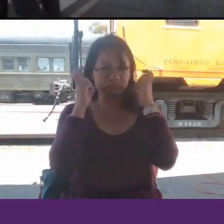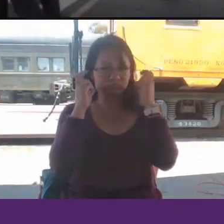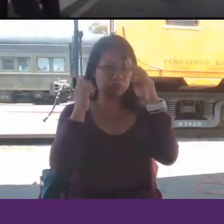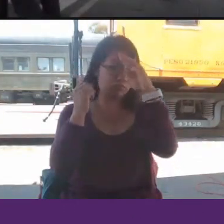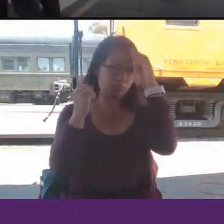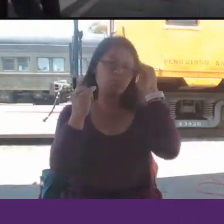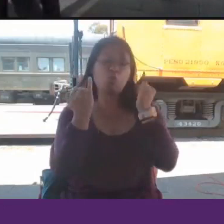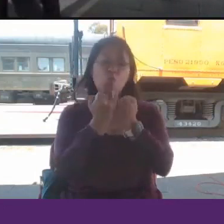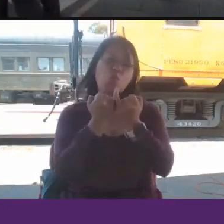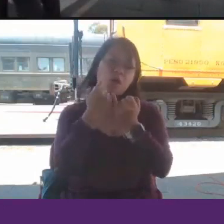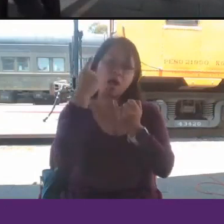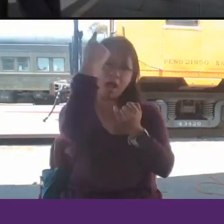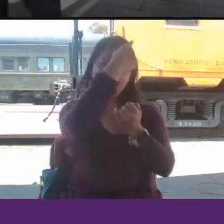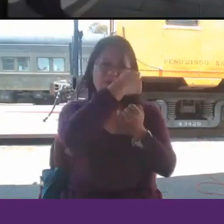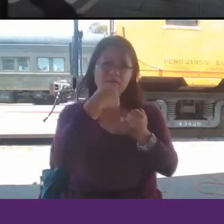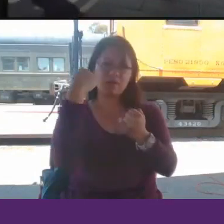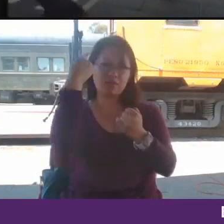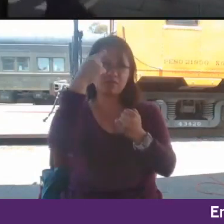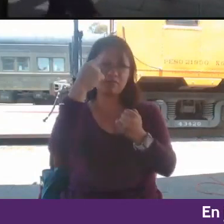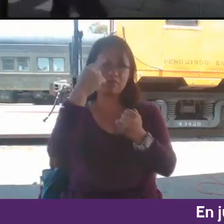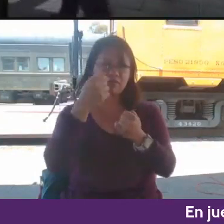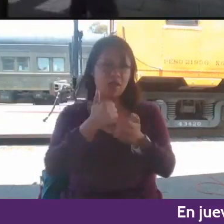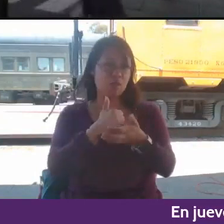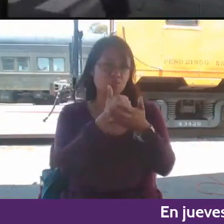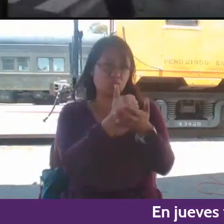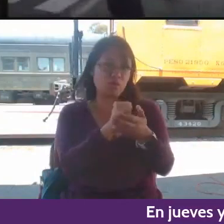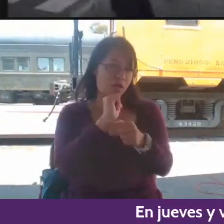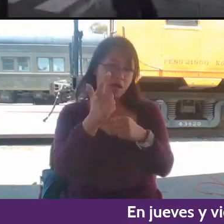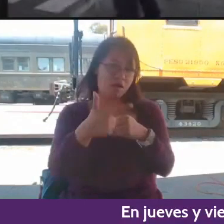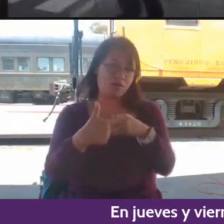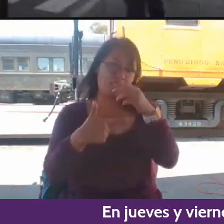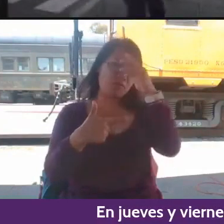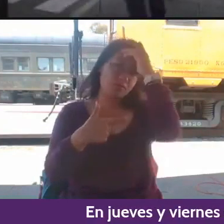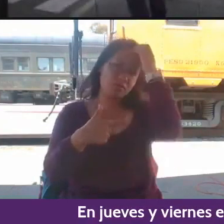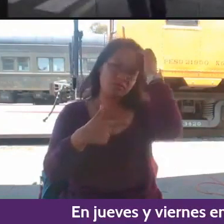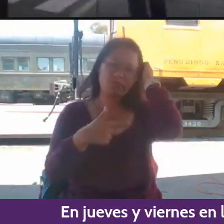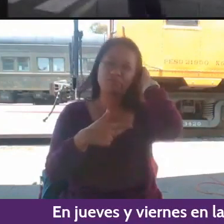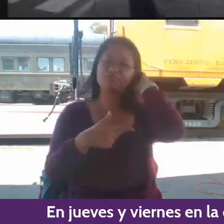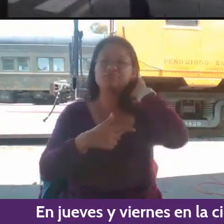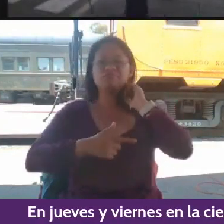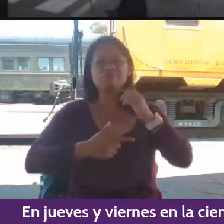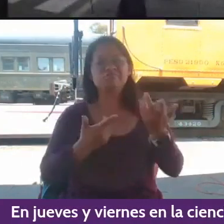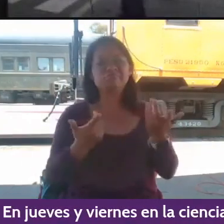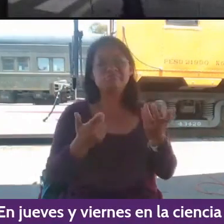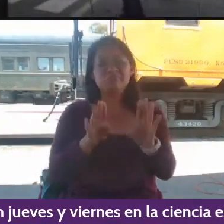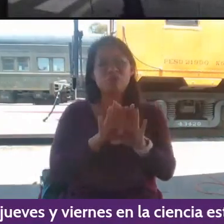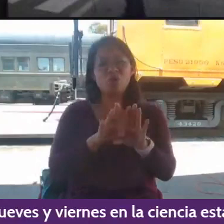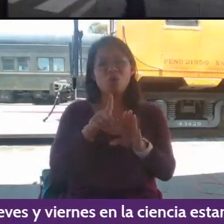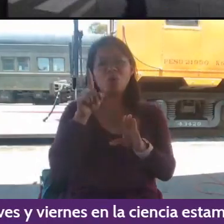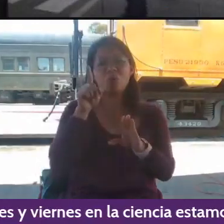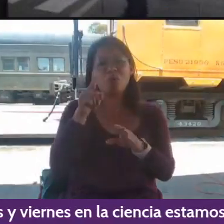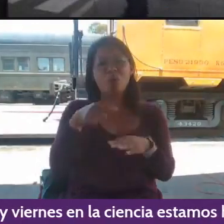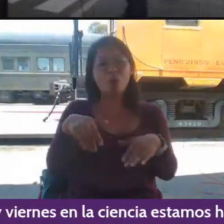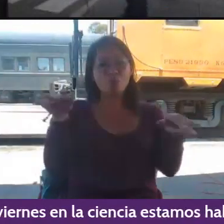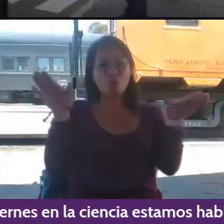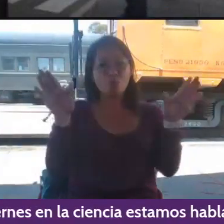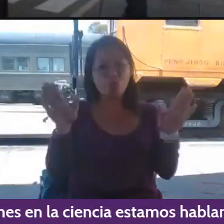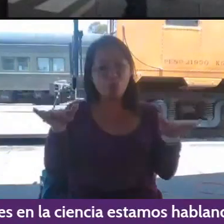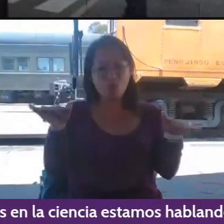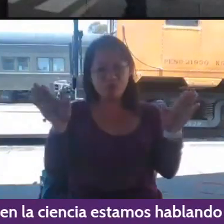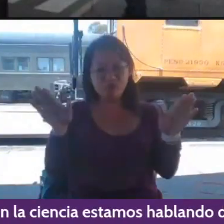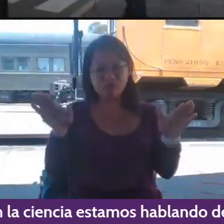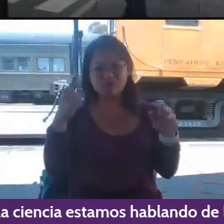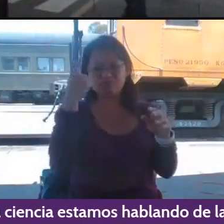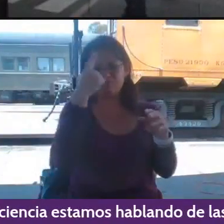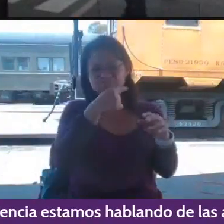beneficia en algo para cuando vuela. Para como vuelan estas aves, no. Como vuelan bien lento, pues la cabeza tan redonda y así